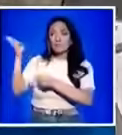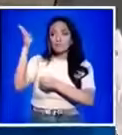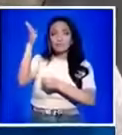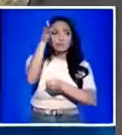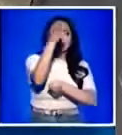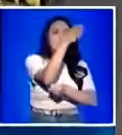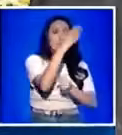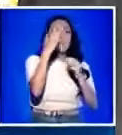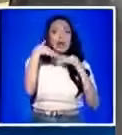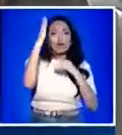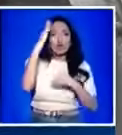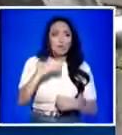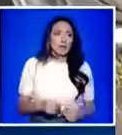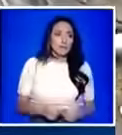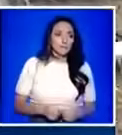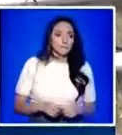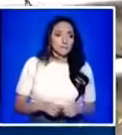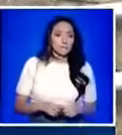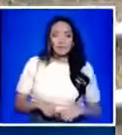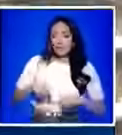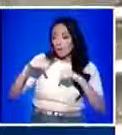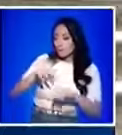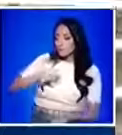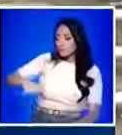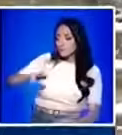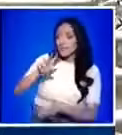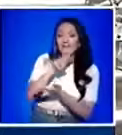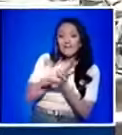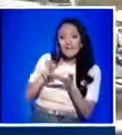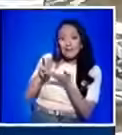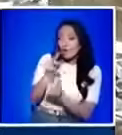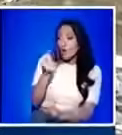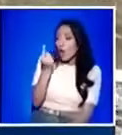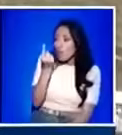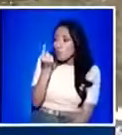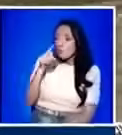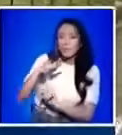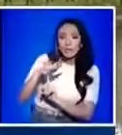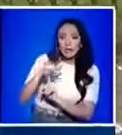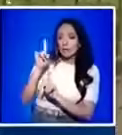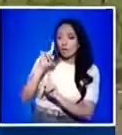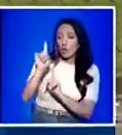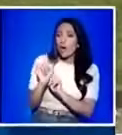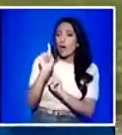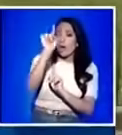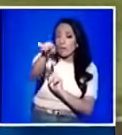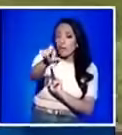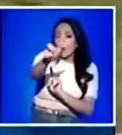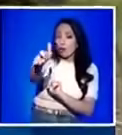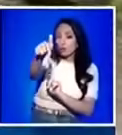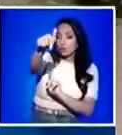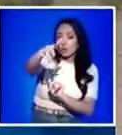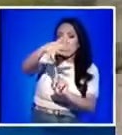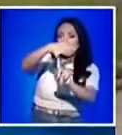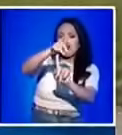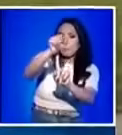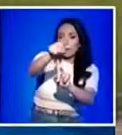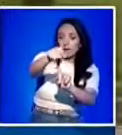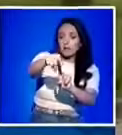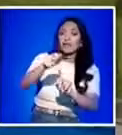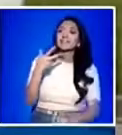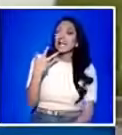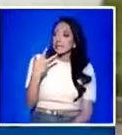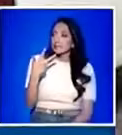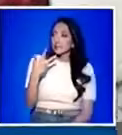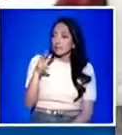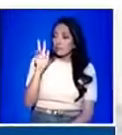parte de la ciudadanía. Ahora, aquí en la Villa Flora no es el único parque, también en la Concha Acústica hay un parque más, son tres